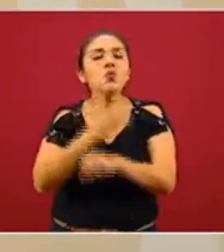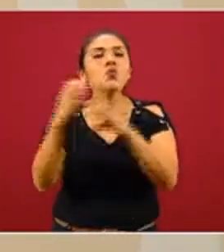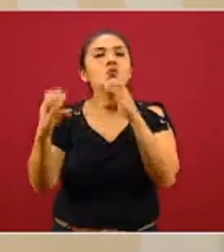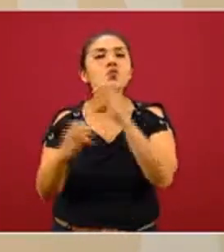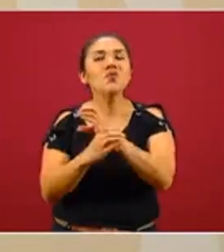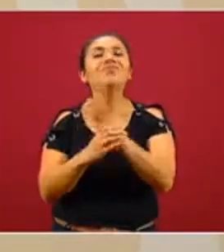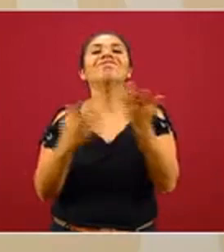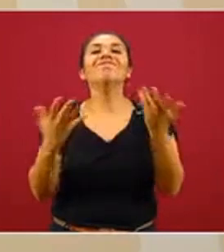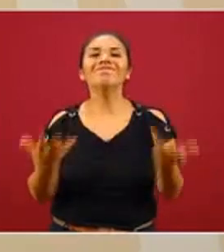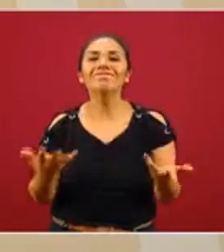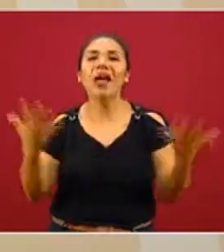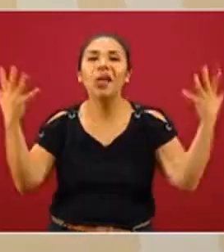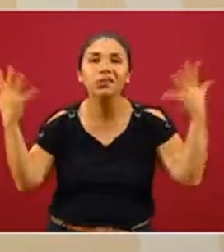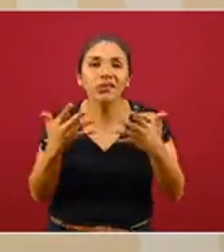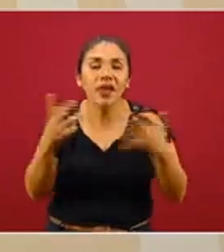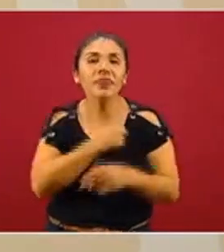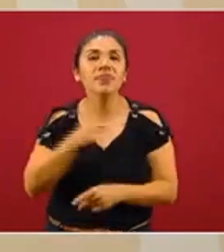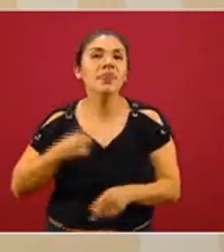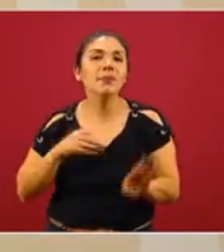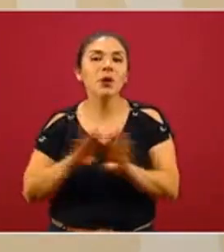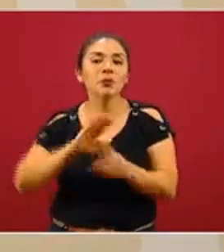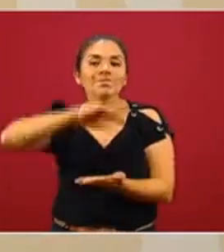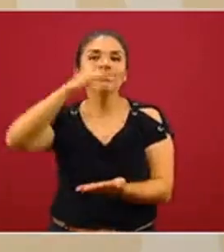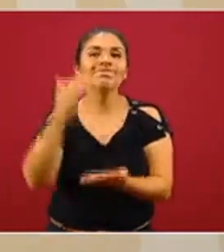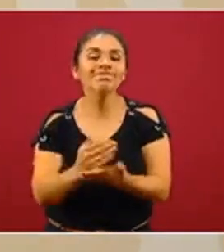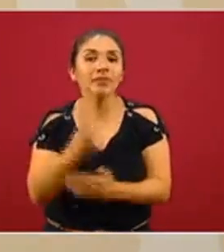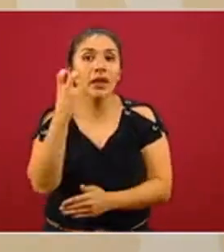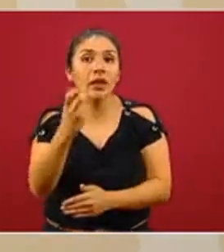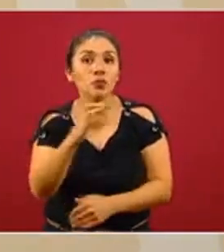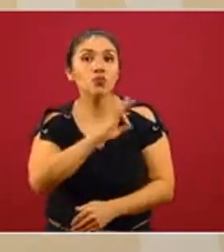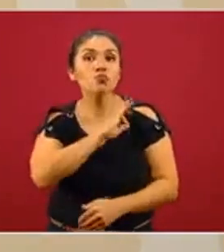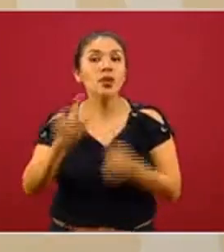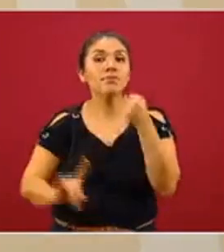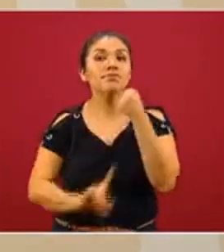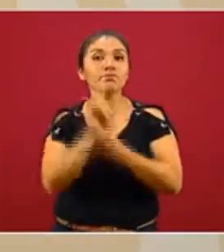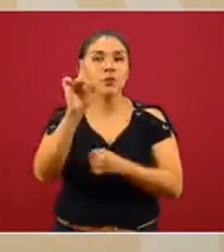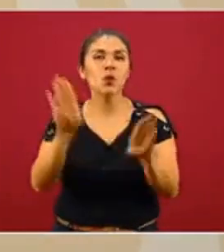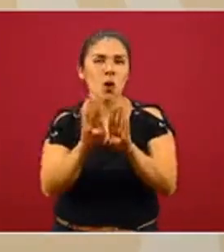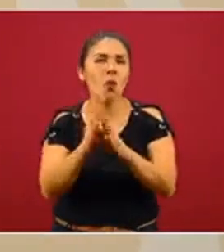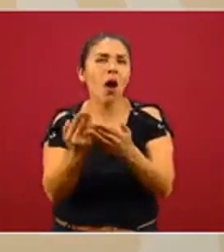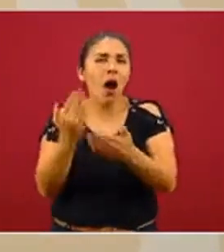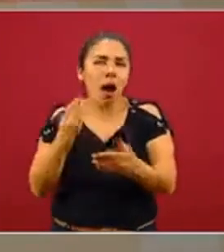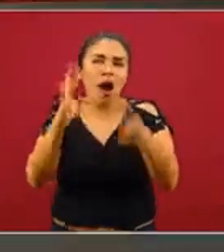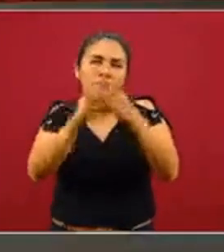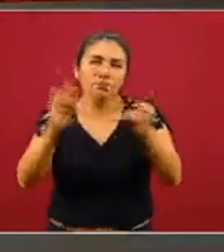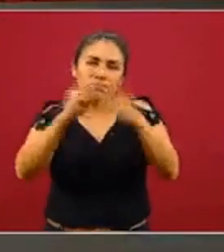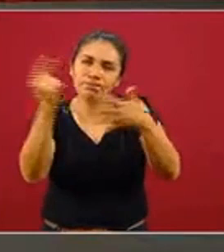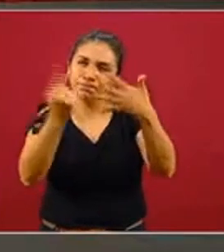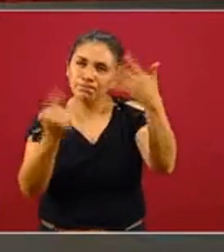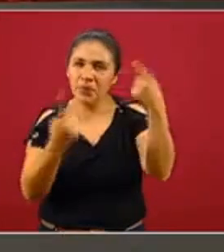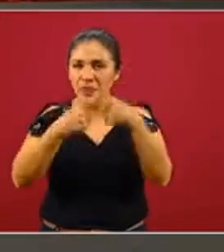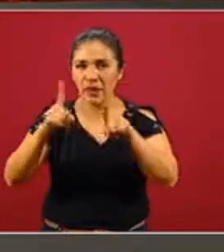tratar también de poner un freno a los efectos que puede tener, que ya se mencionaron de distintas formas.